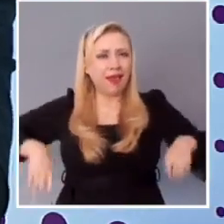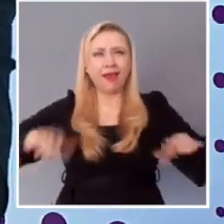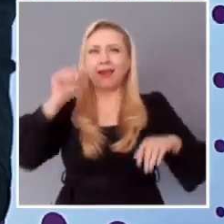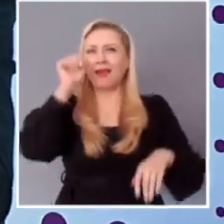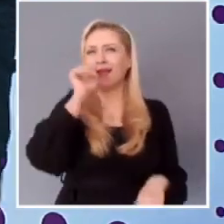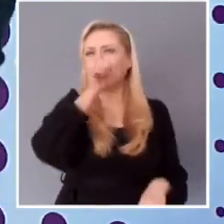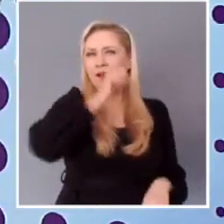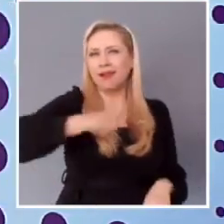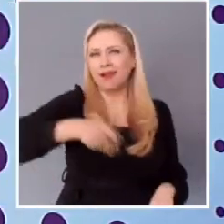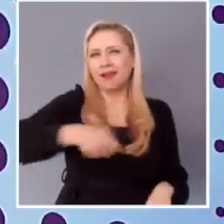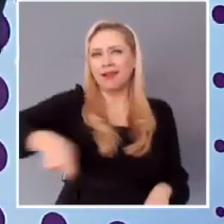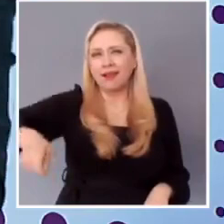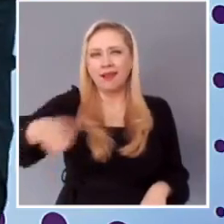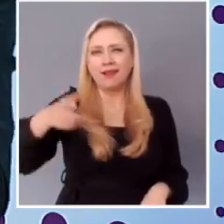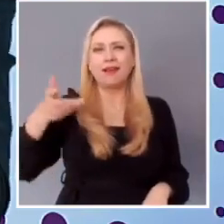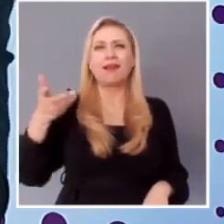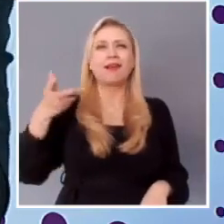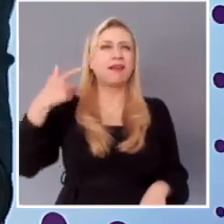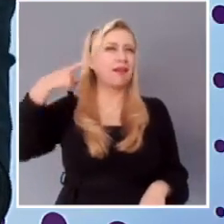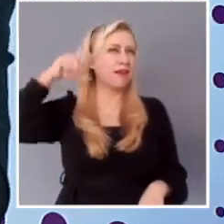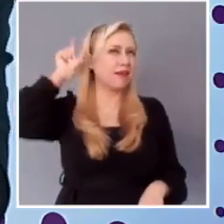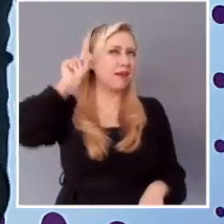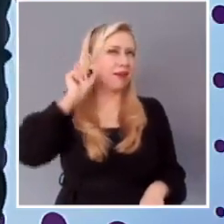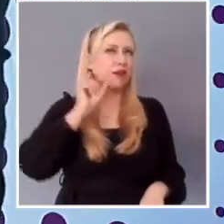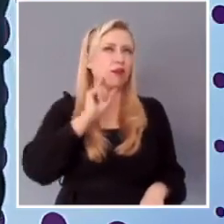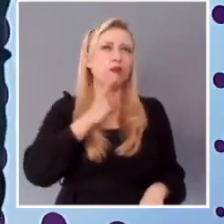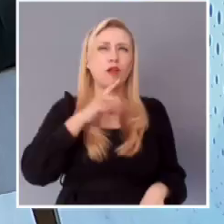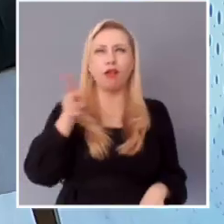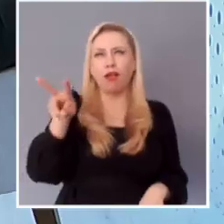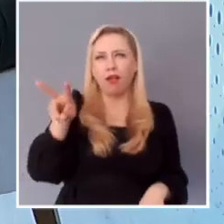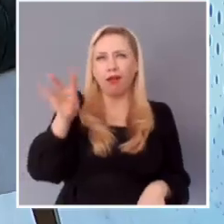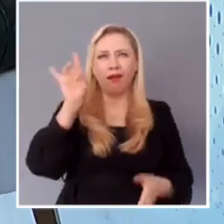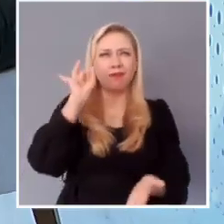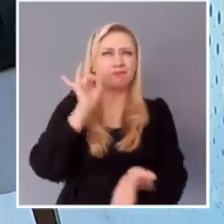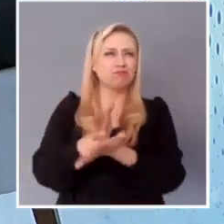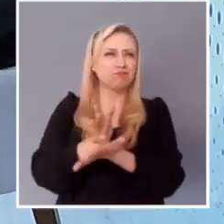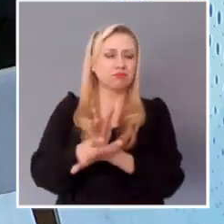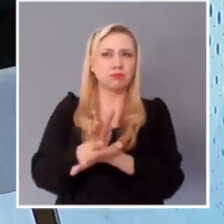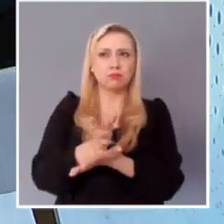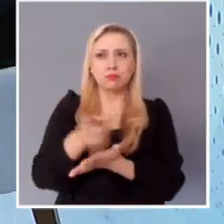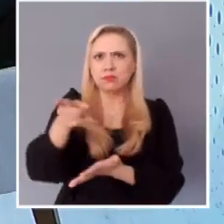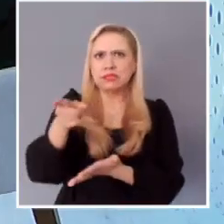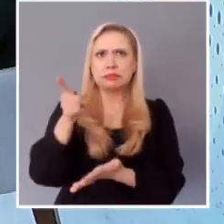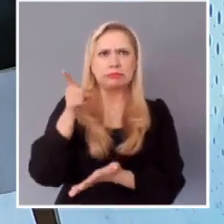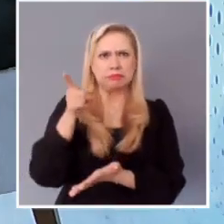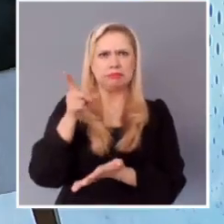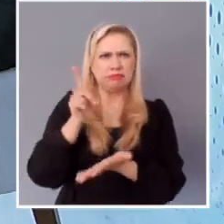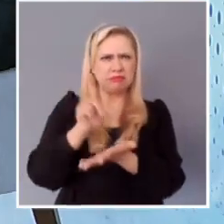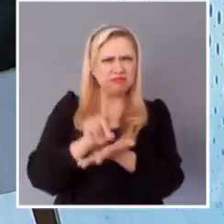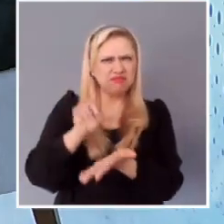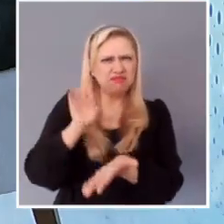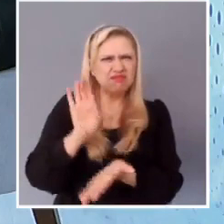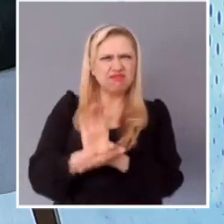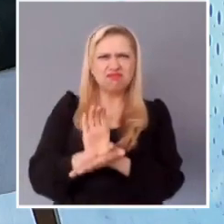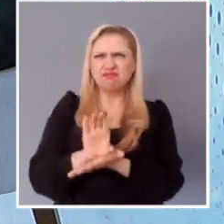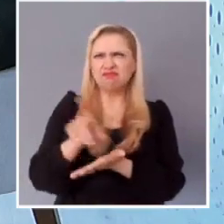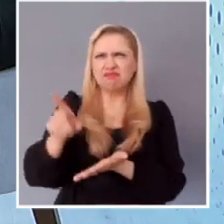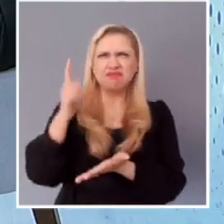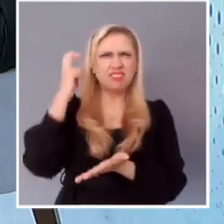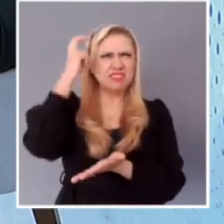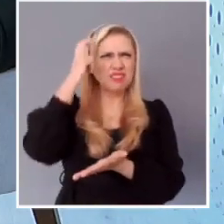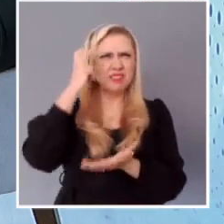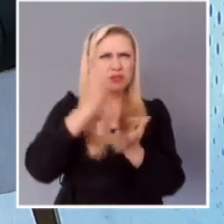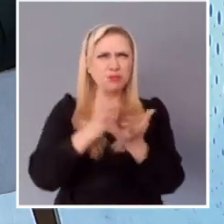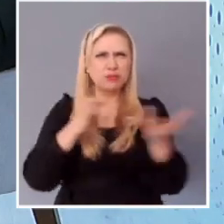ejemplo, a medidas que generen igualdad sustantiva, como participar en cuotas, acceder a ajustes